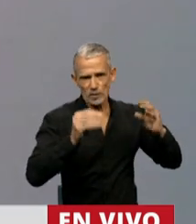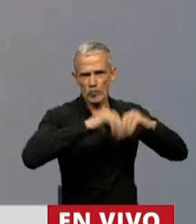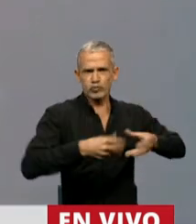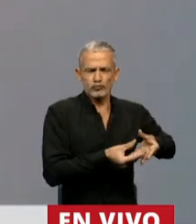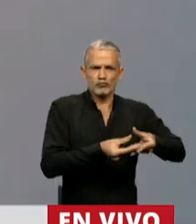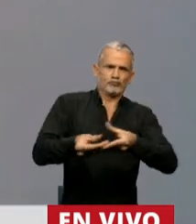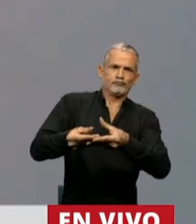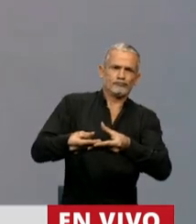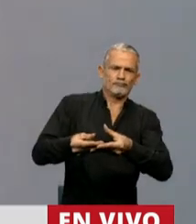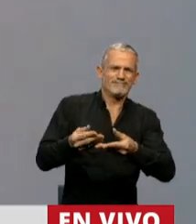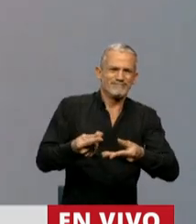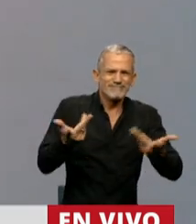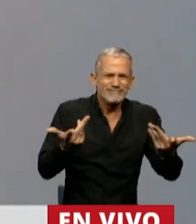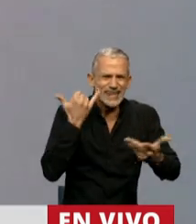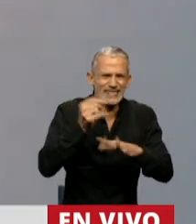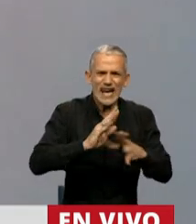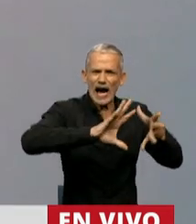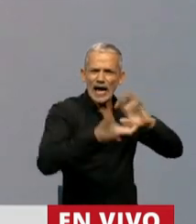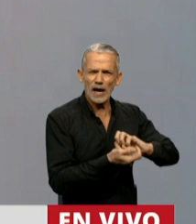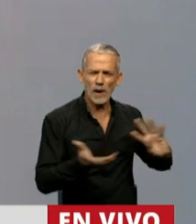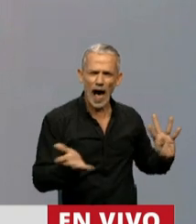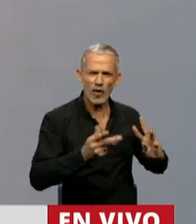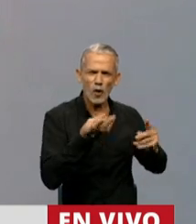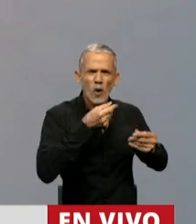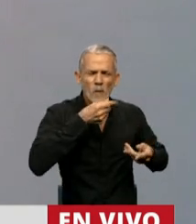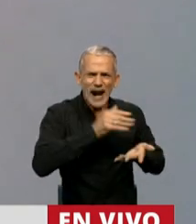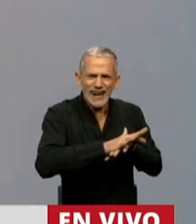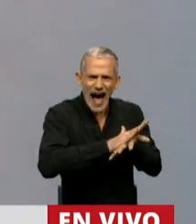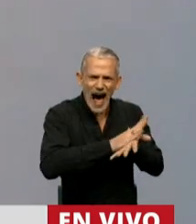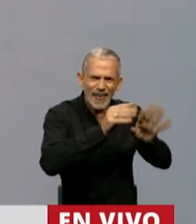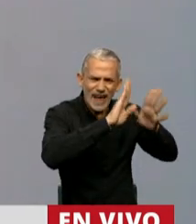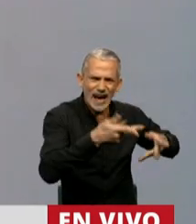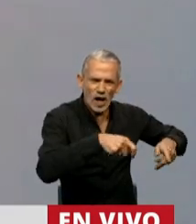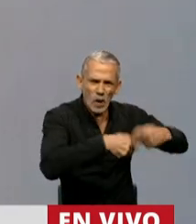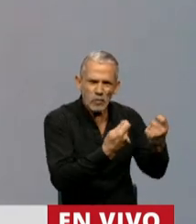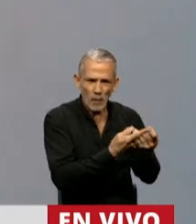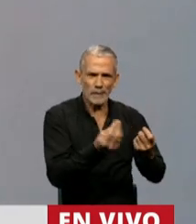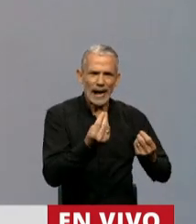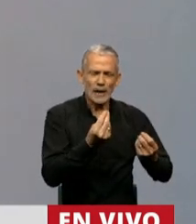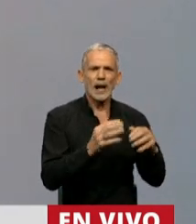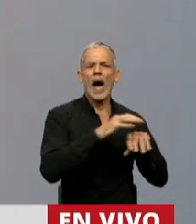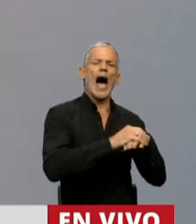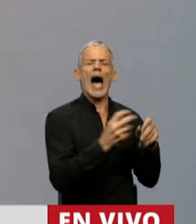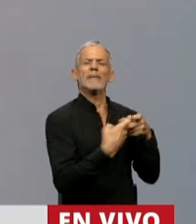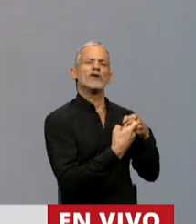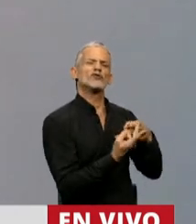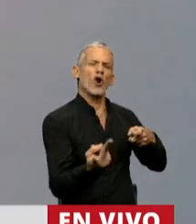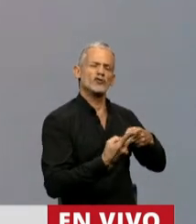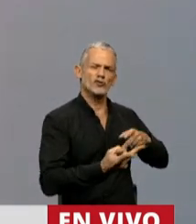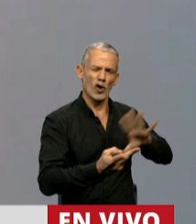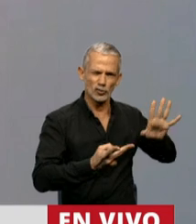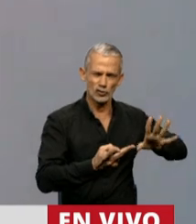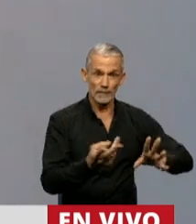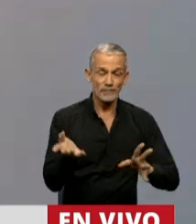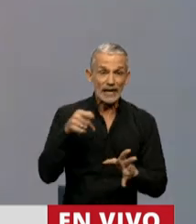en bandeja ese sistema prisional quebrado un nuevo negocio En definitiva para los amigos los números